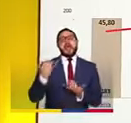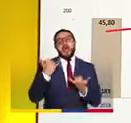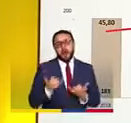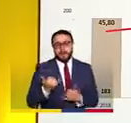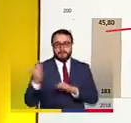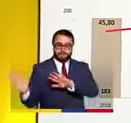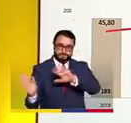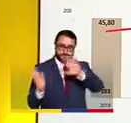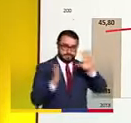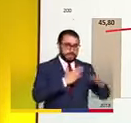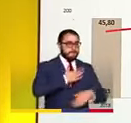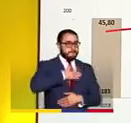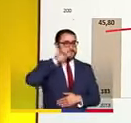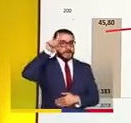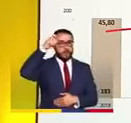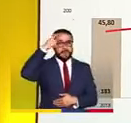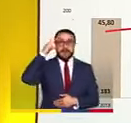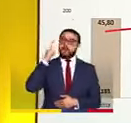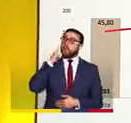en mi gobierno.